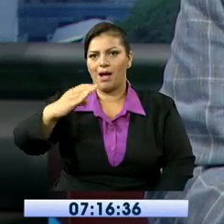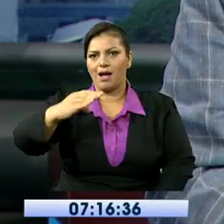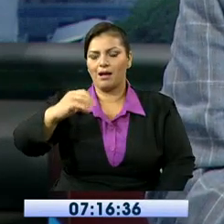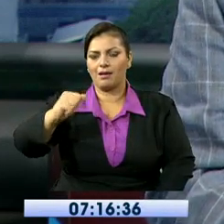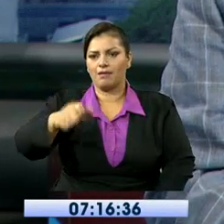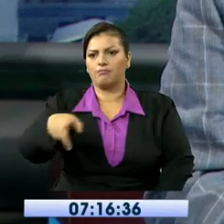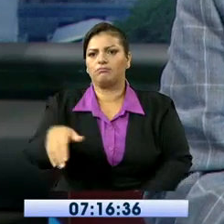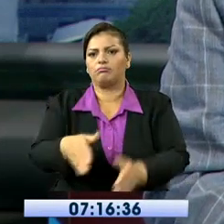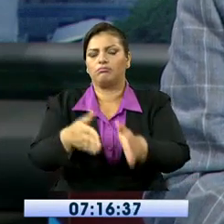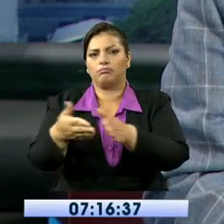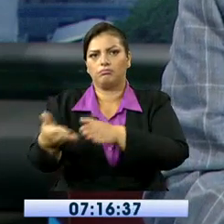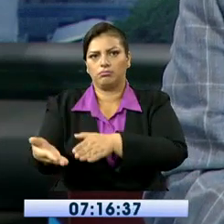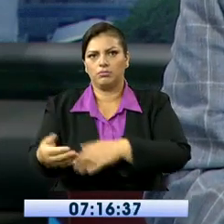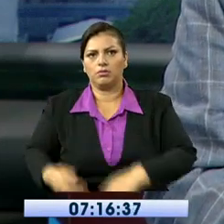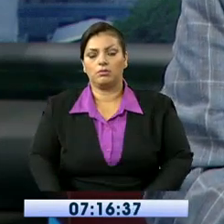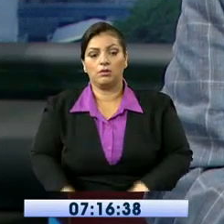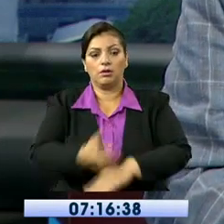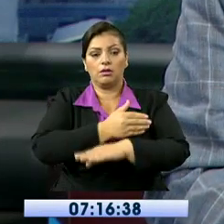humanidad.